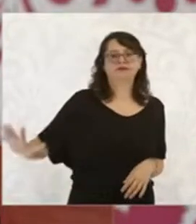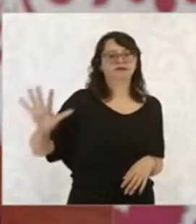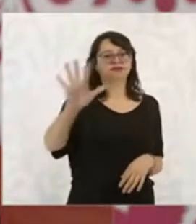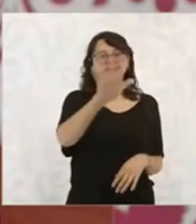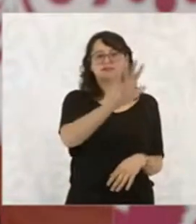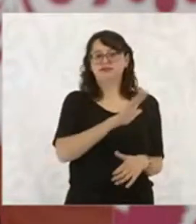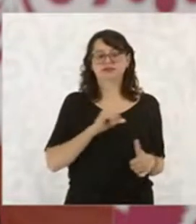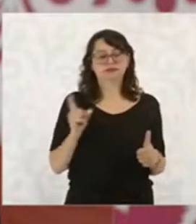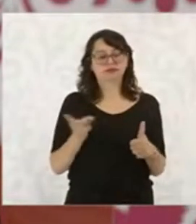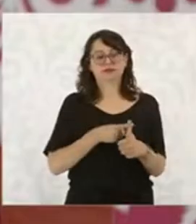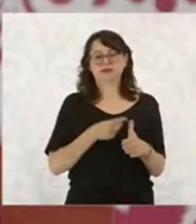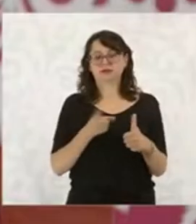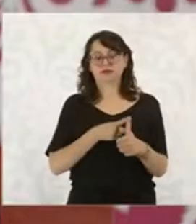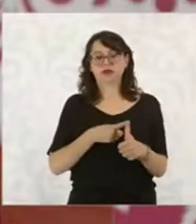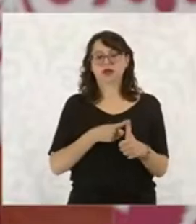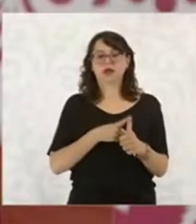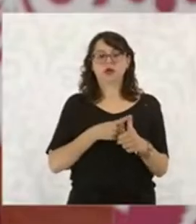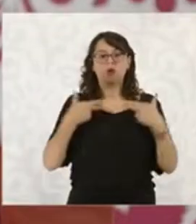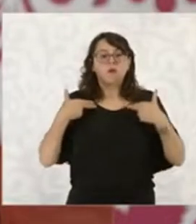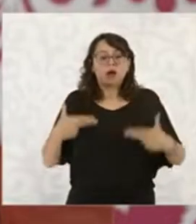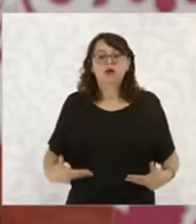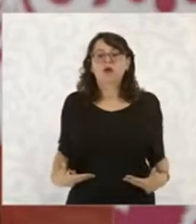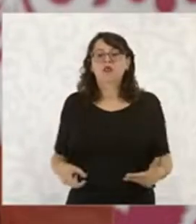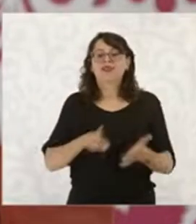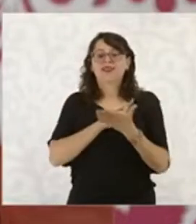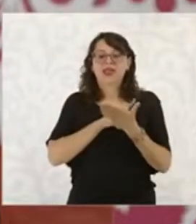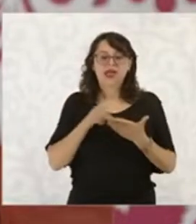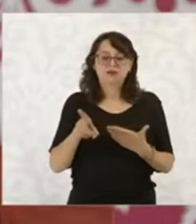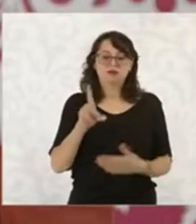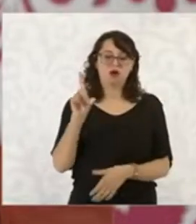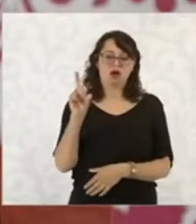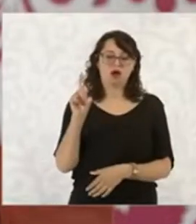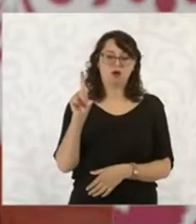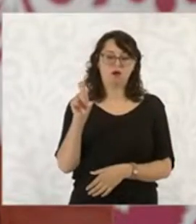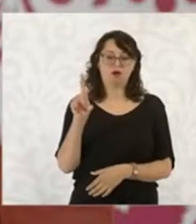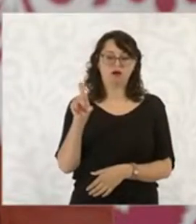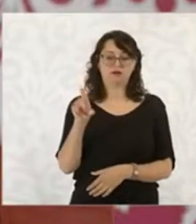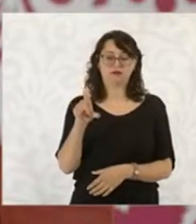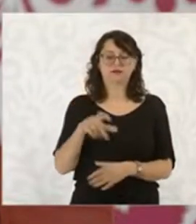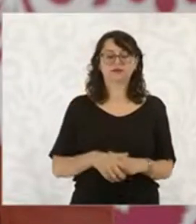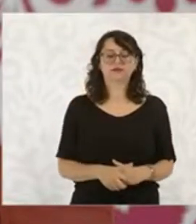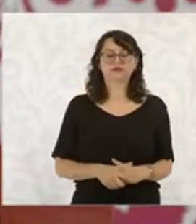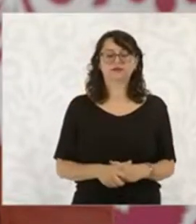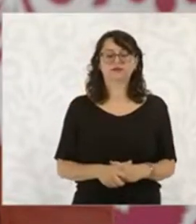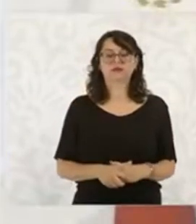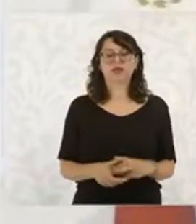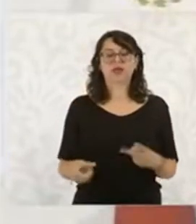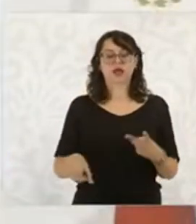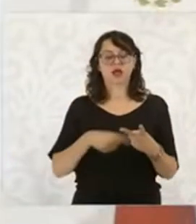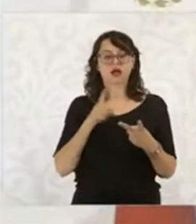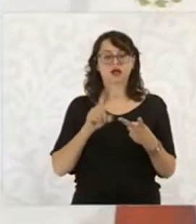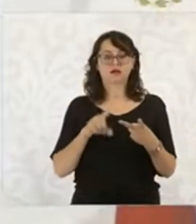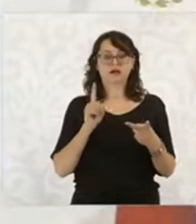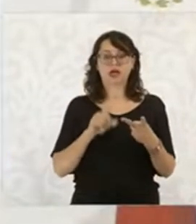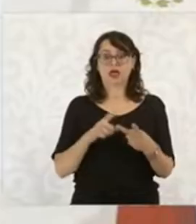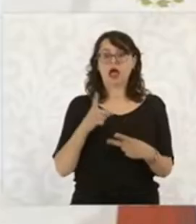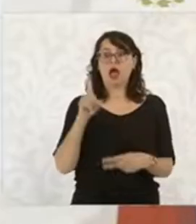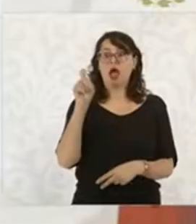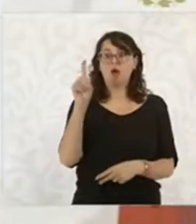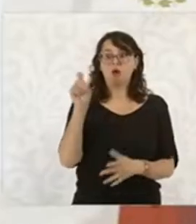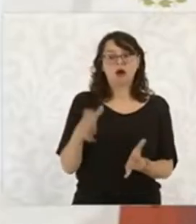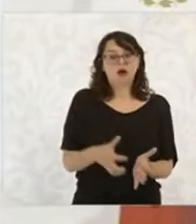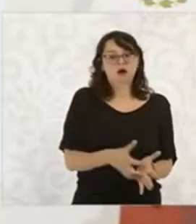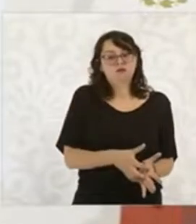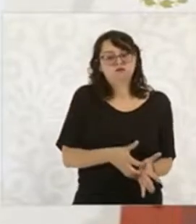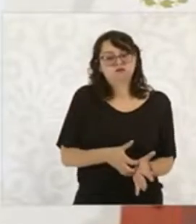atender el derecho humano al agua y al mismo tiempo ahorrar agua, hacer